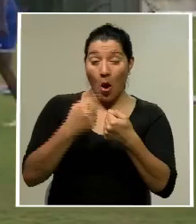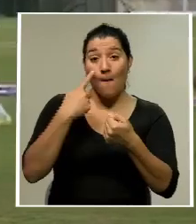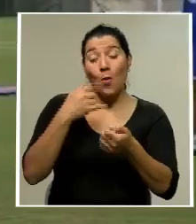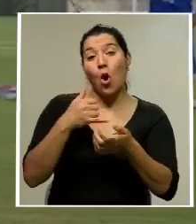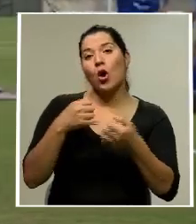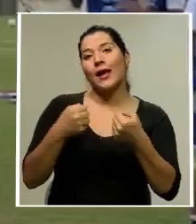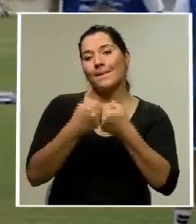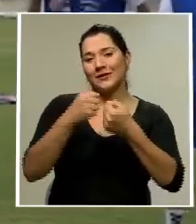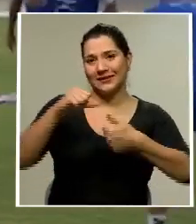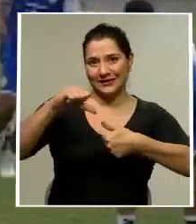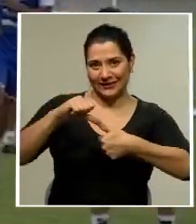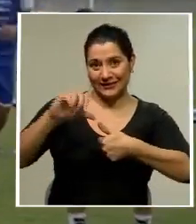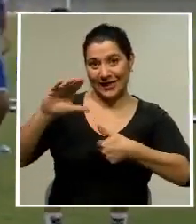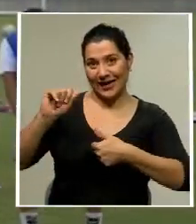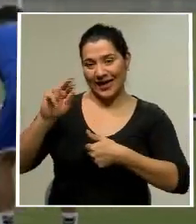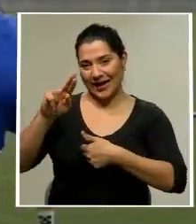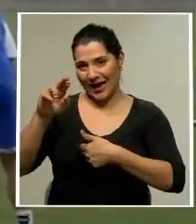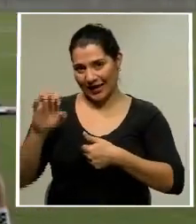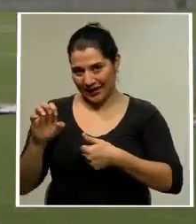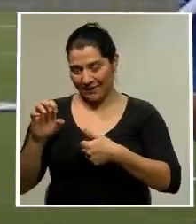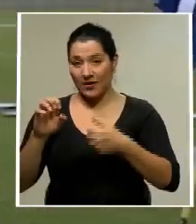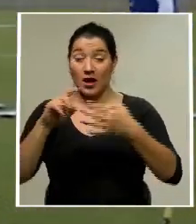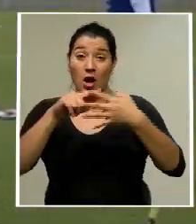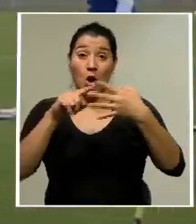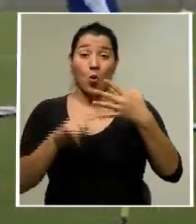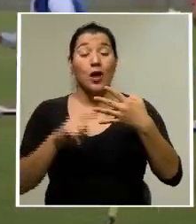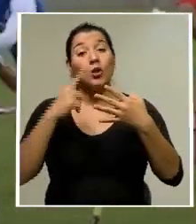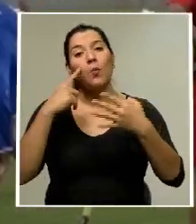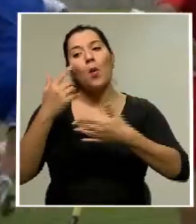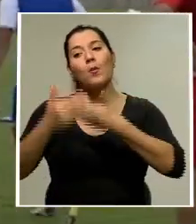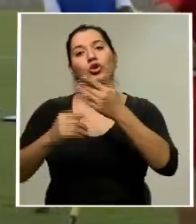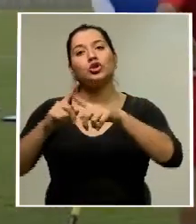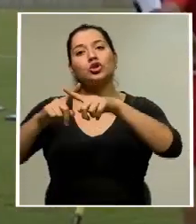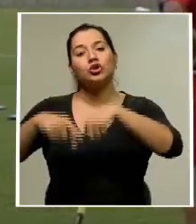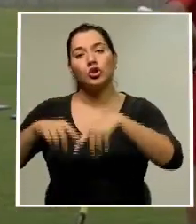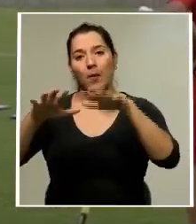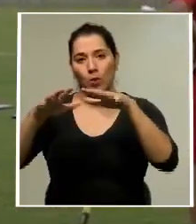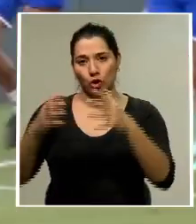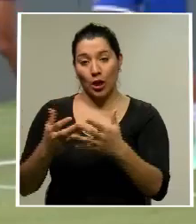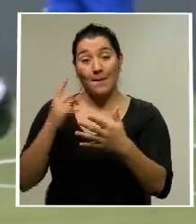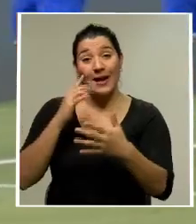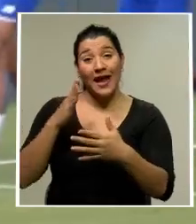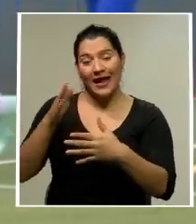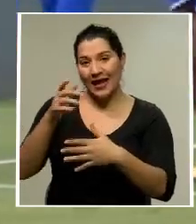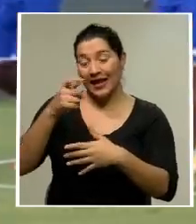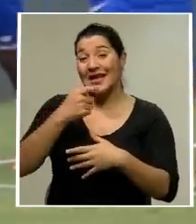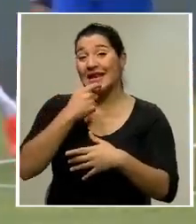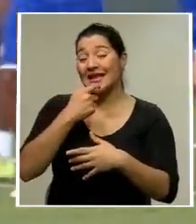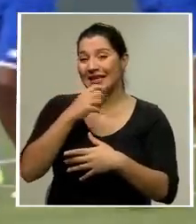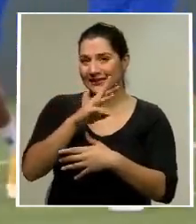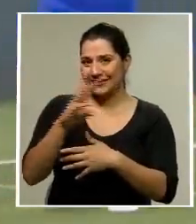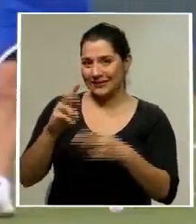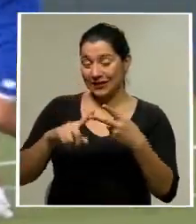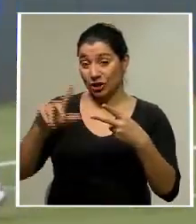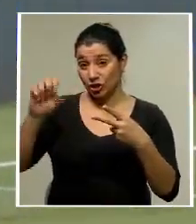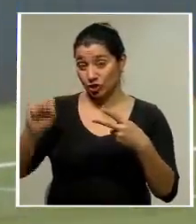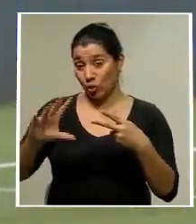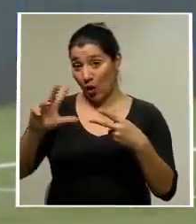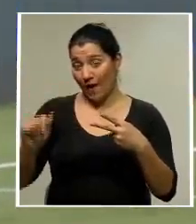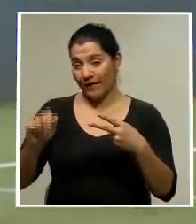Campeonato Centroamericano y del Caribe de Fútbol y 4 por eliminatorias mundialistas rumbo a Inglaterra 66 y Sudáfrica